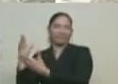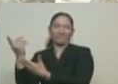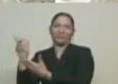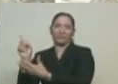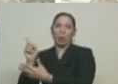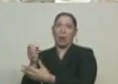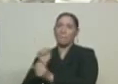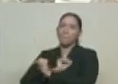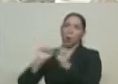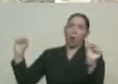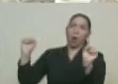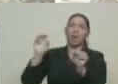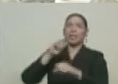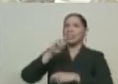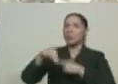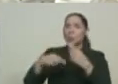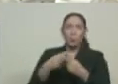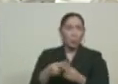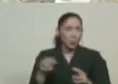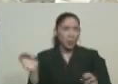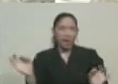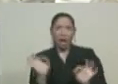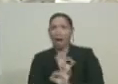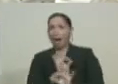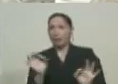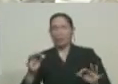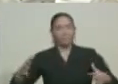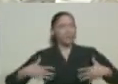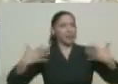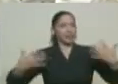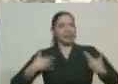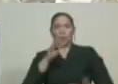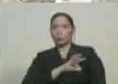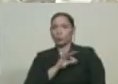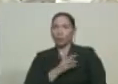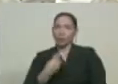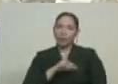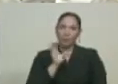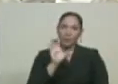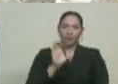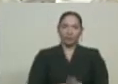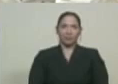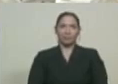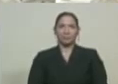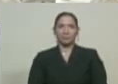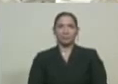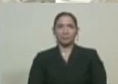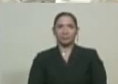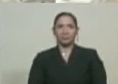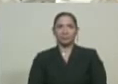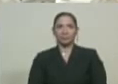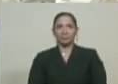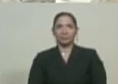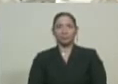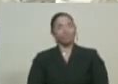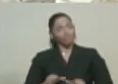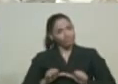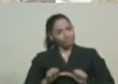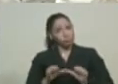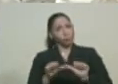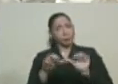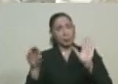Ninguna amenaza podrá detener la felicidad social de nuestra patria. En una doctrina enmarcada,